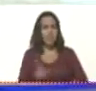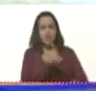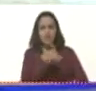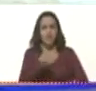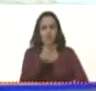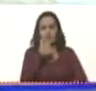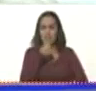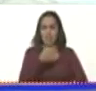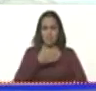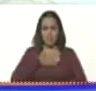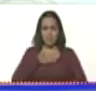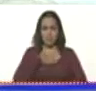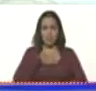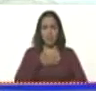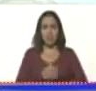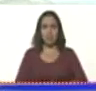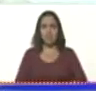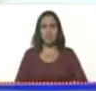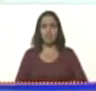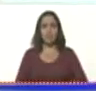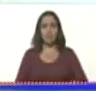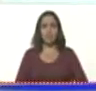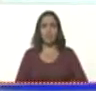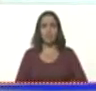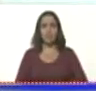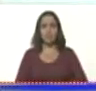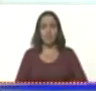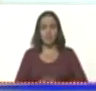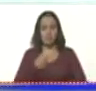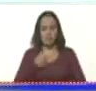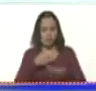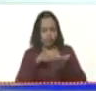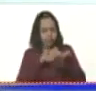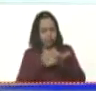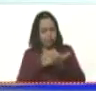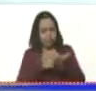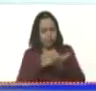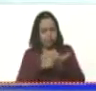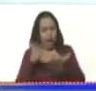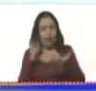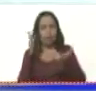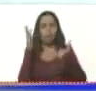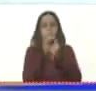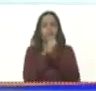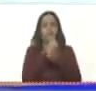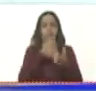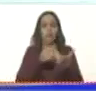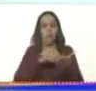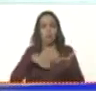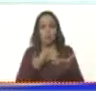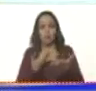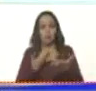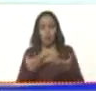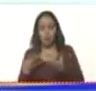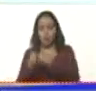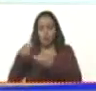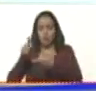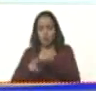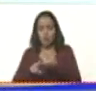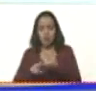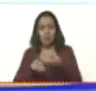fácil para mí. Y yo me puse a estudiar mi cosa, pum, al final, entre Cielo y yo,